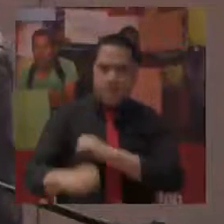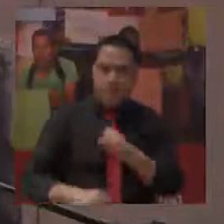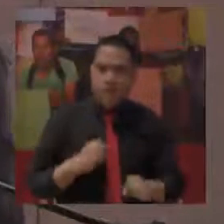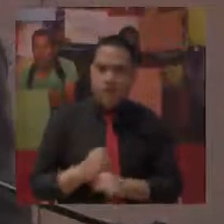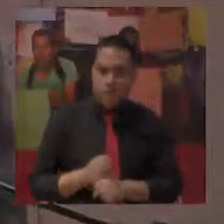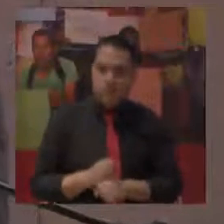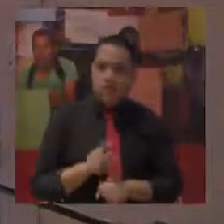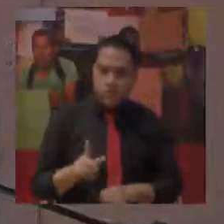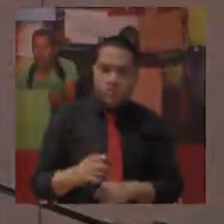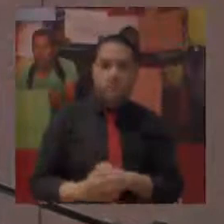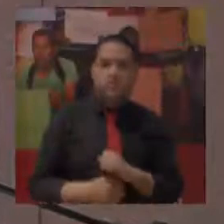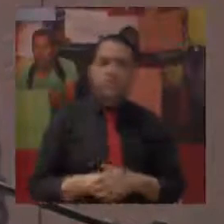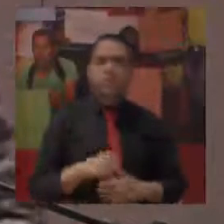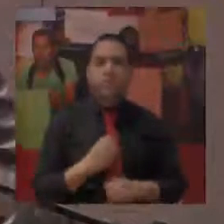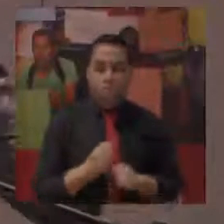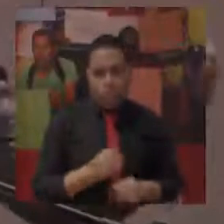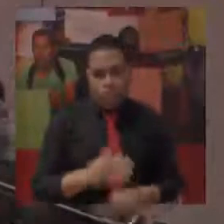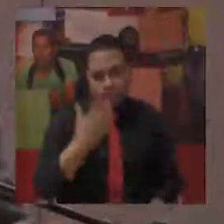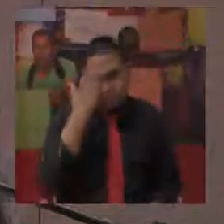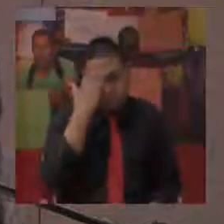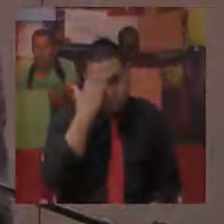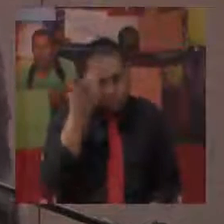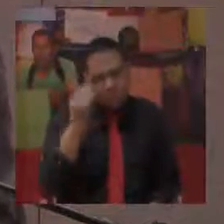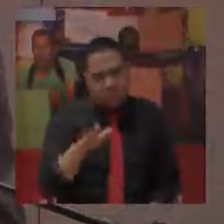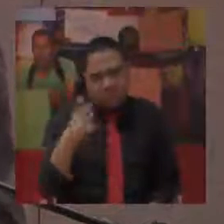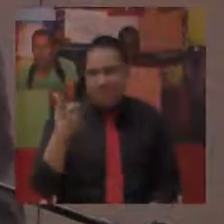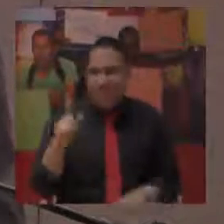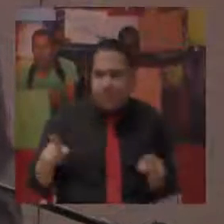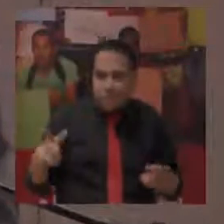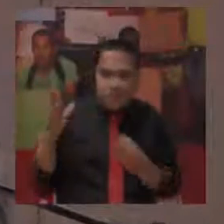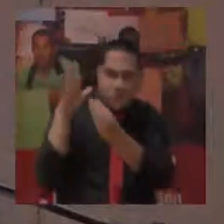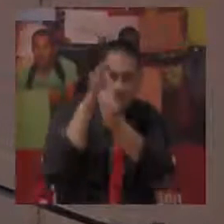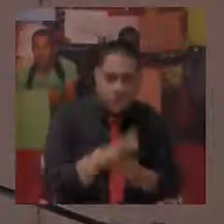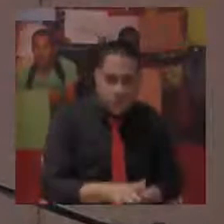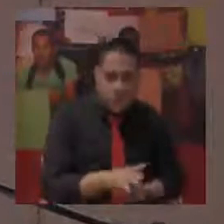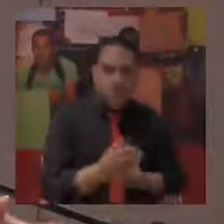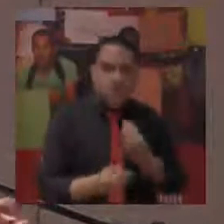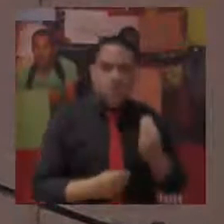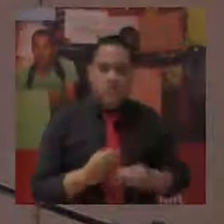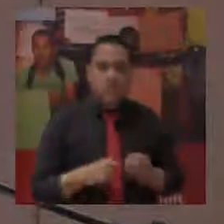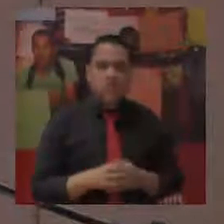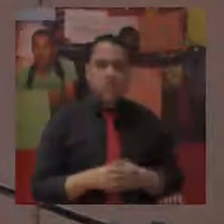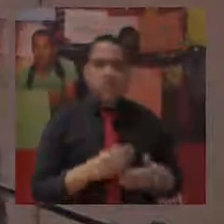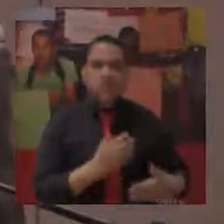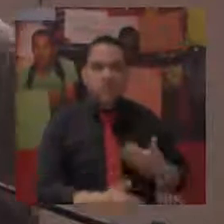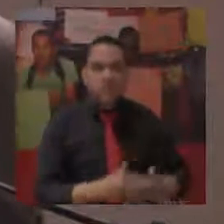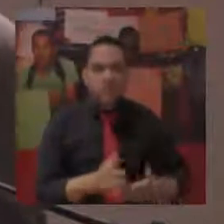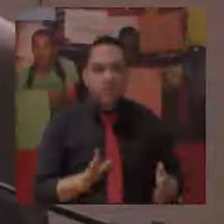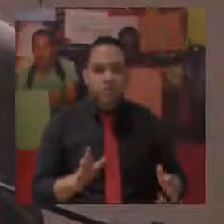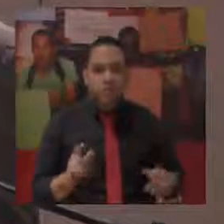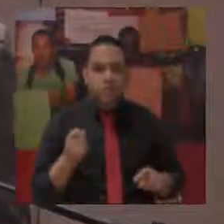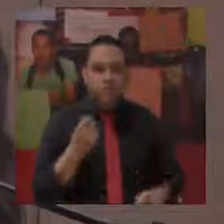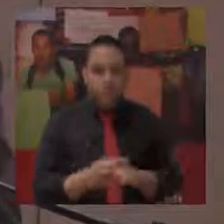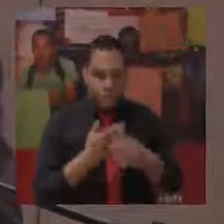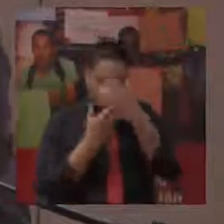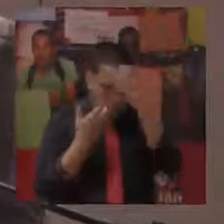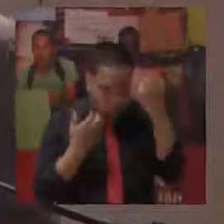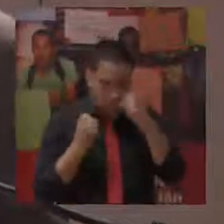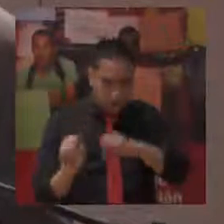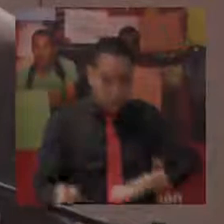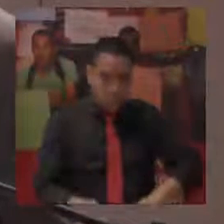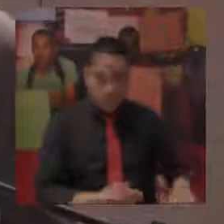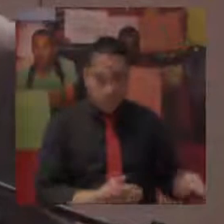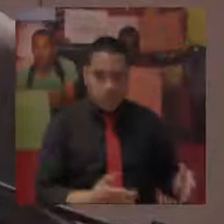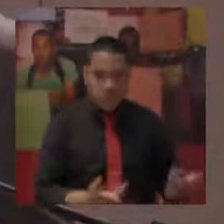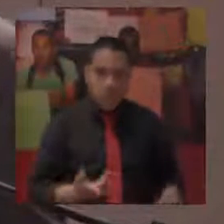prisionización. Es decir, además de las vulnerabilidades generales de las personas en proceso de reintegración, estas personas vienen de